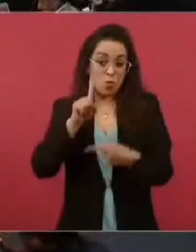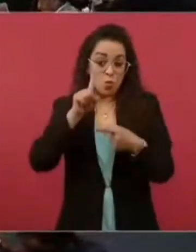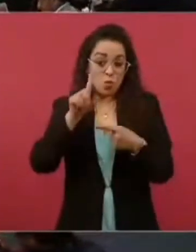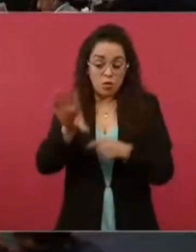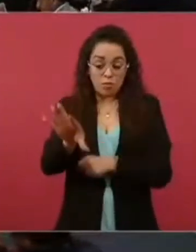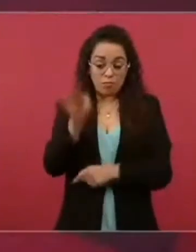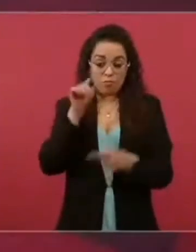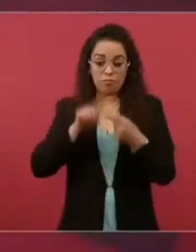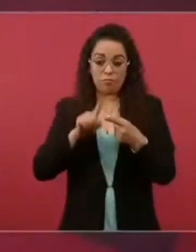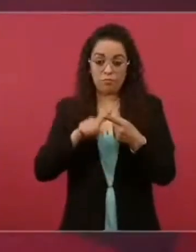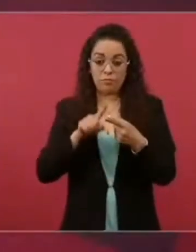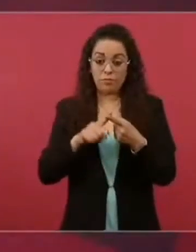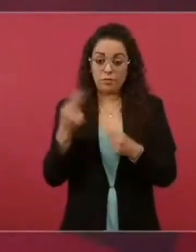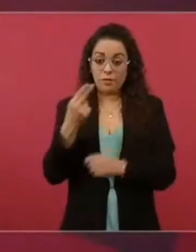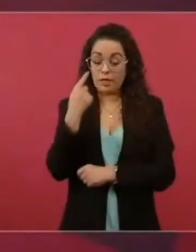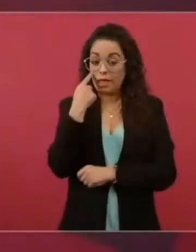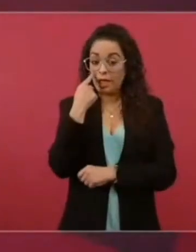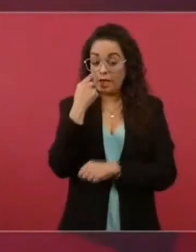de cuidar,